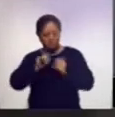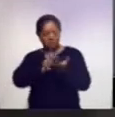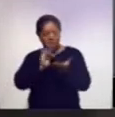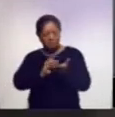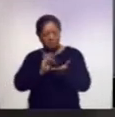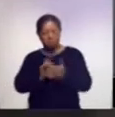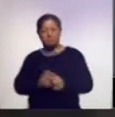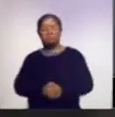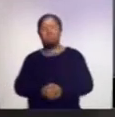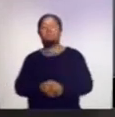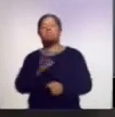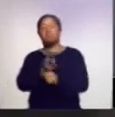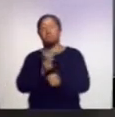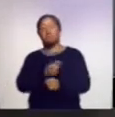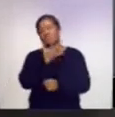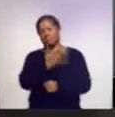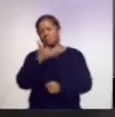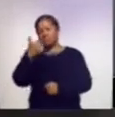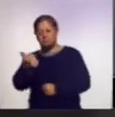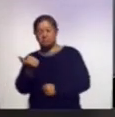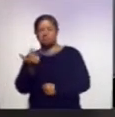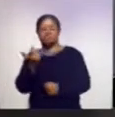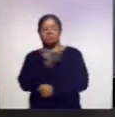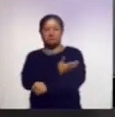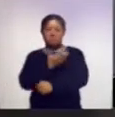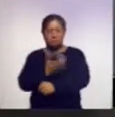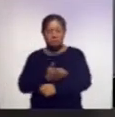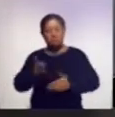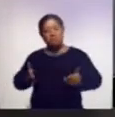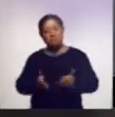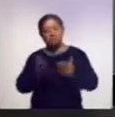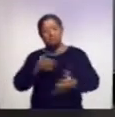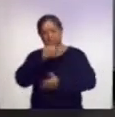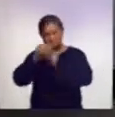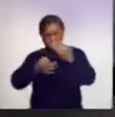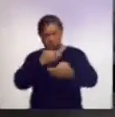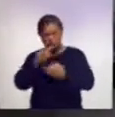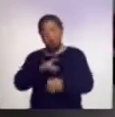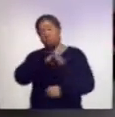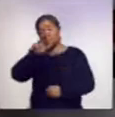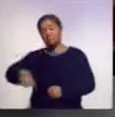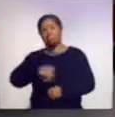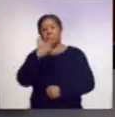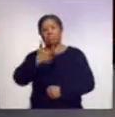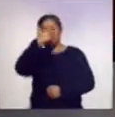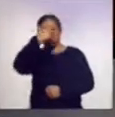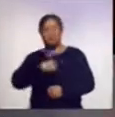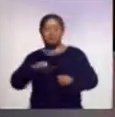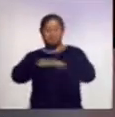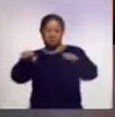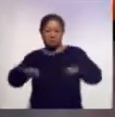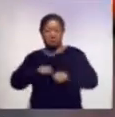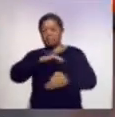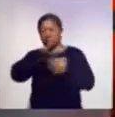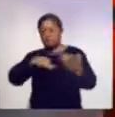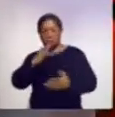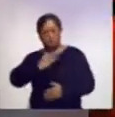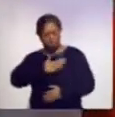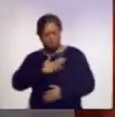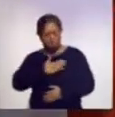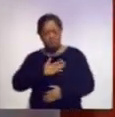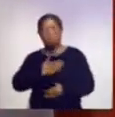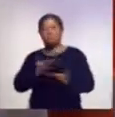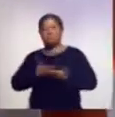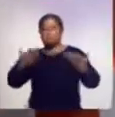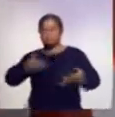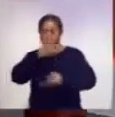las 5:06 nos acompañe en avances informativos y ya para las 20 horas, acompañe a todo el equipo y este su servidor en la